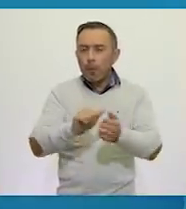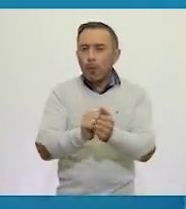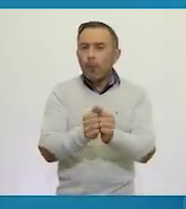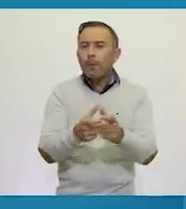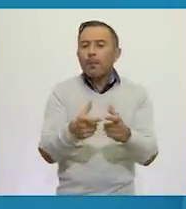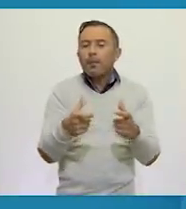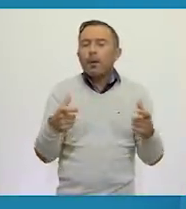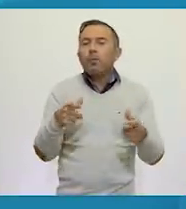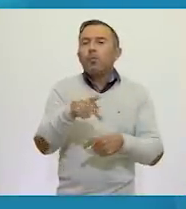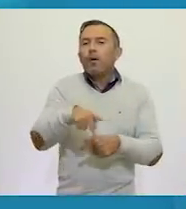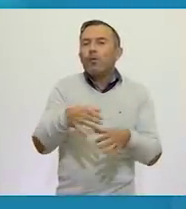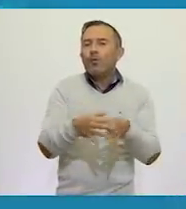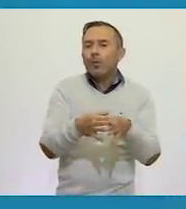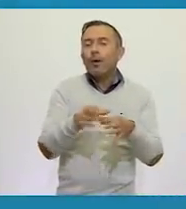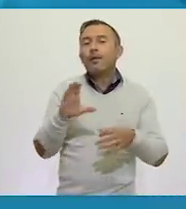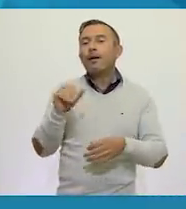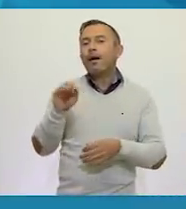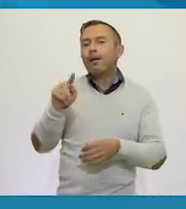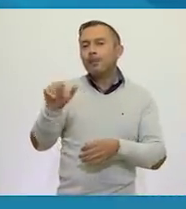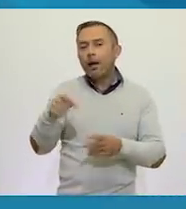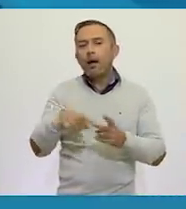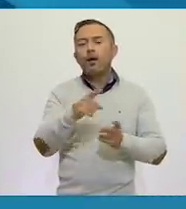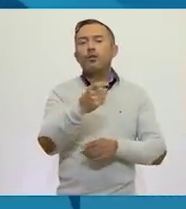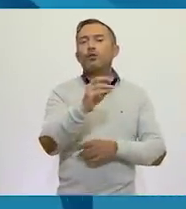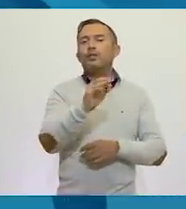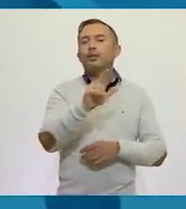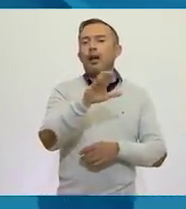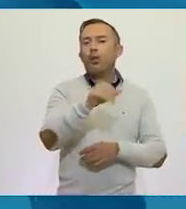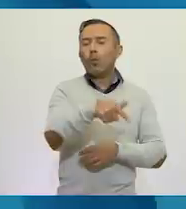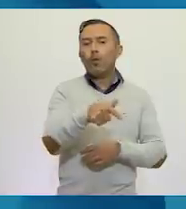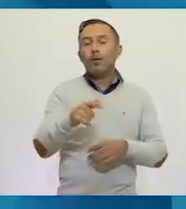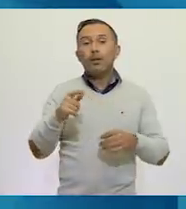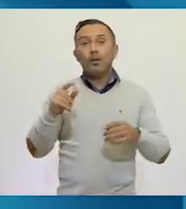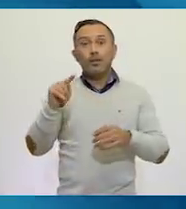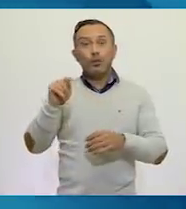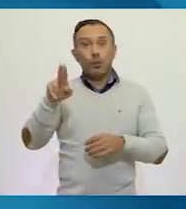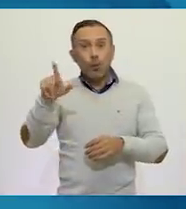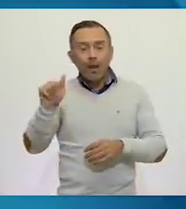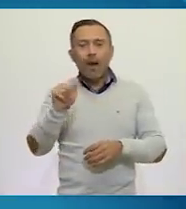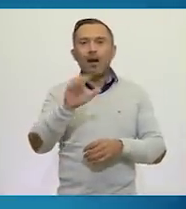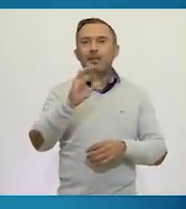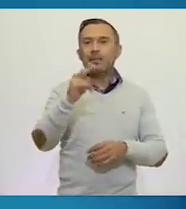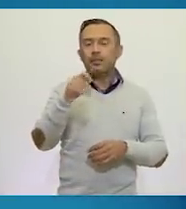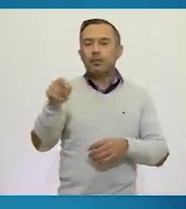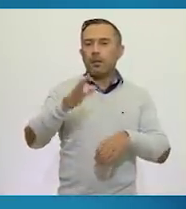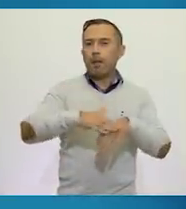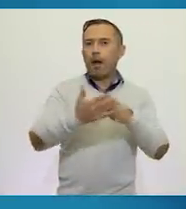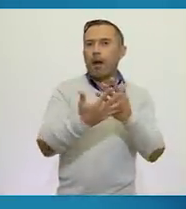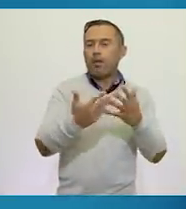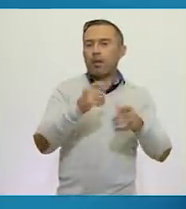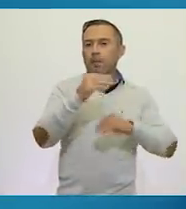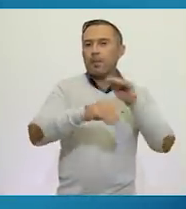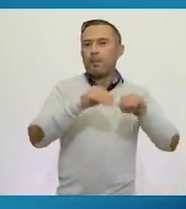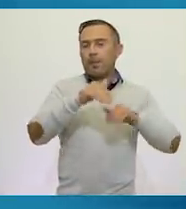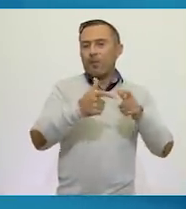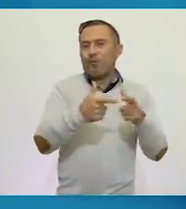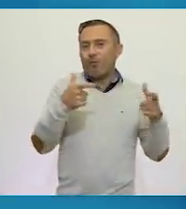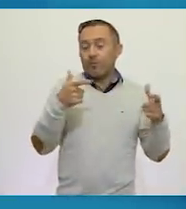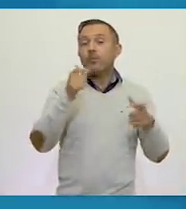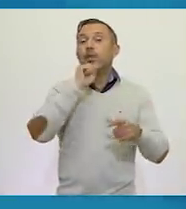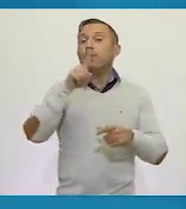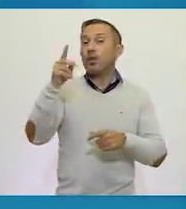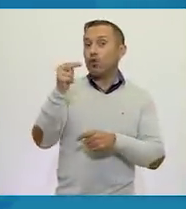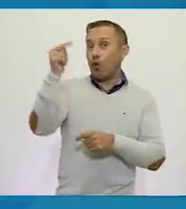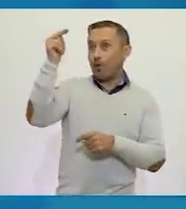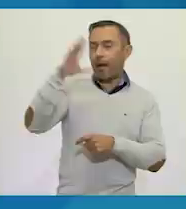mientras Cantona, Cacaxtla y Xochicalco, Tula y Chichén Itzá gozaban de su apogeo. También arribaron habitantes provenientes del norte,